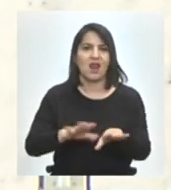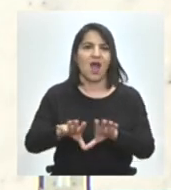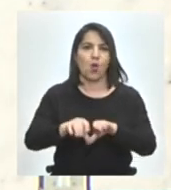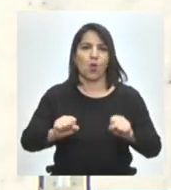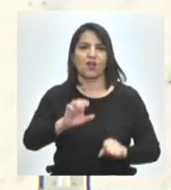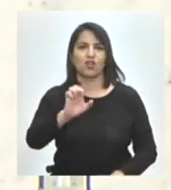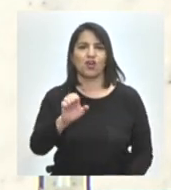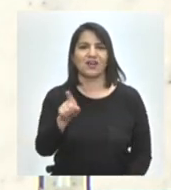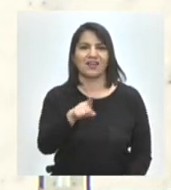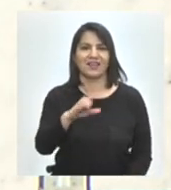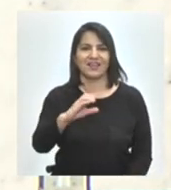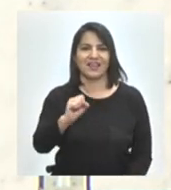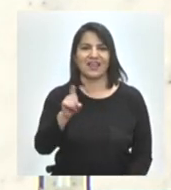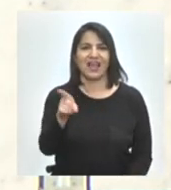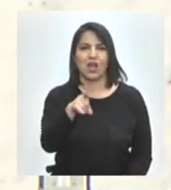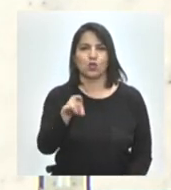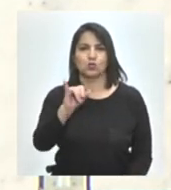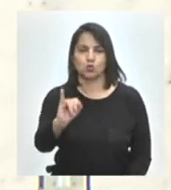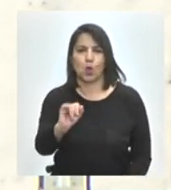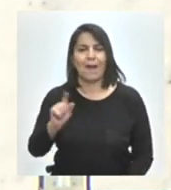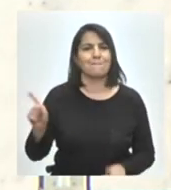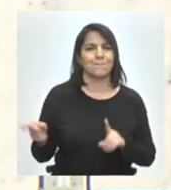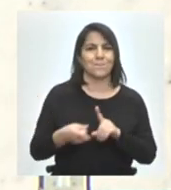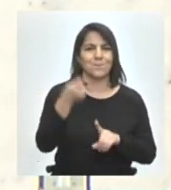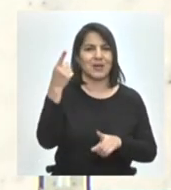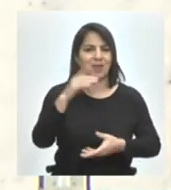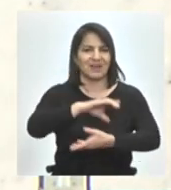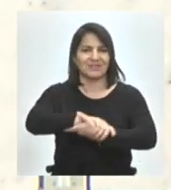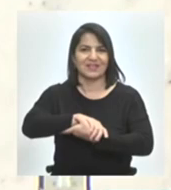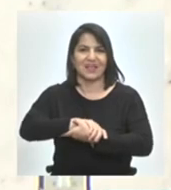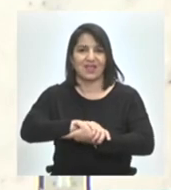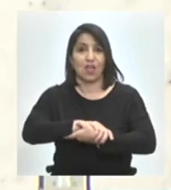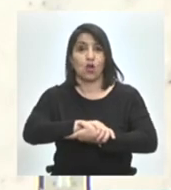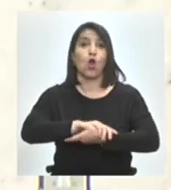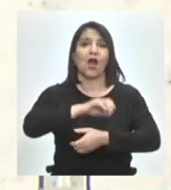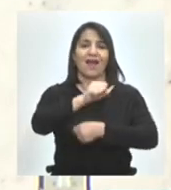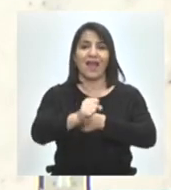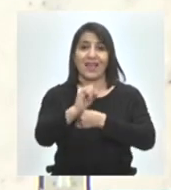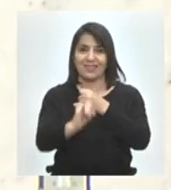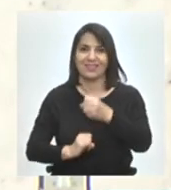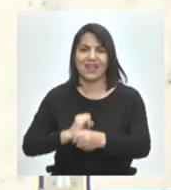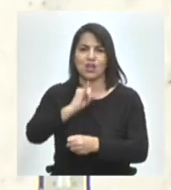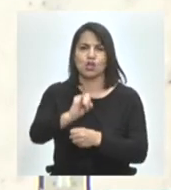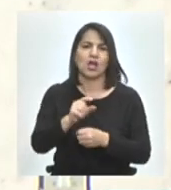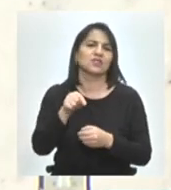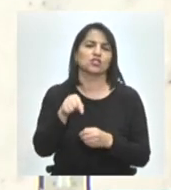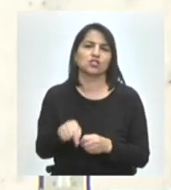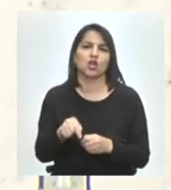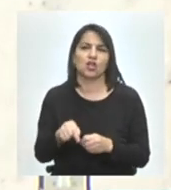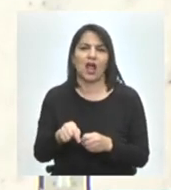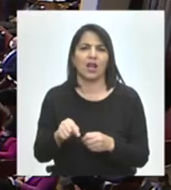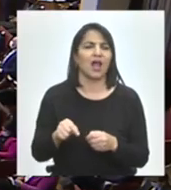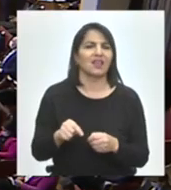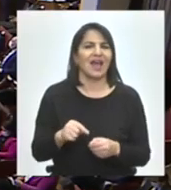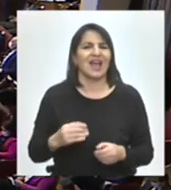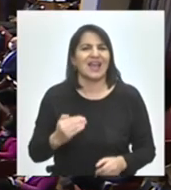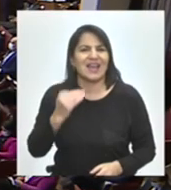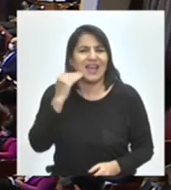primer tratado regional ambiental que fue impulsado y negociado casi íntegramente por nuestro